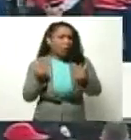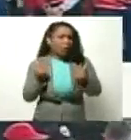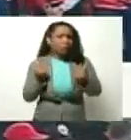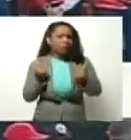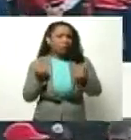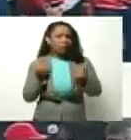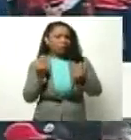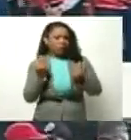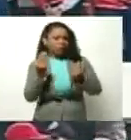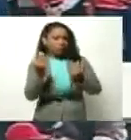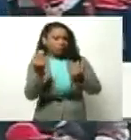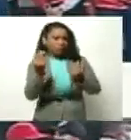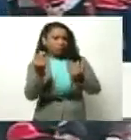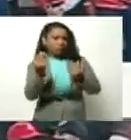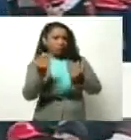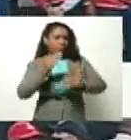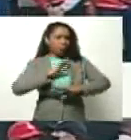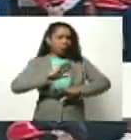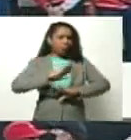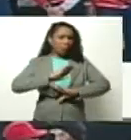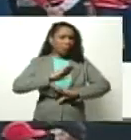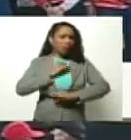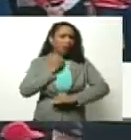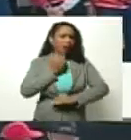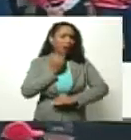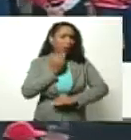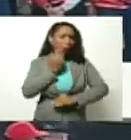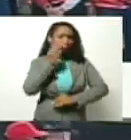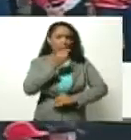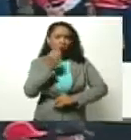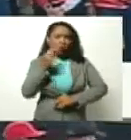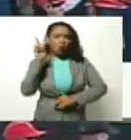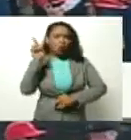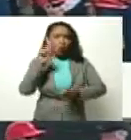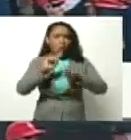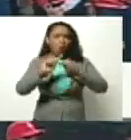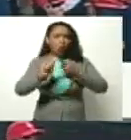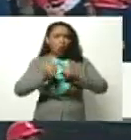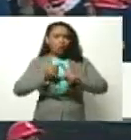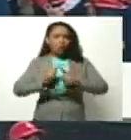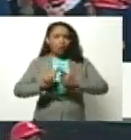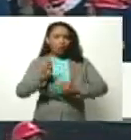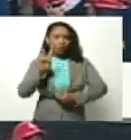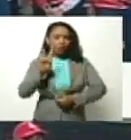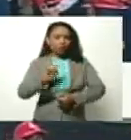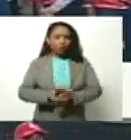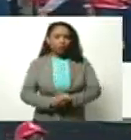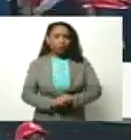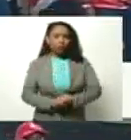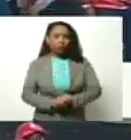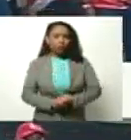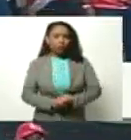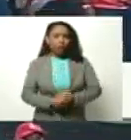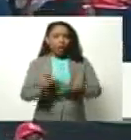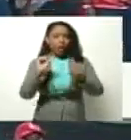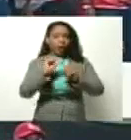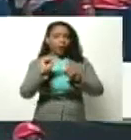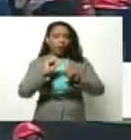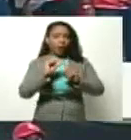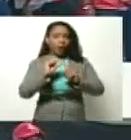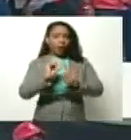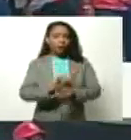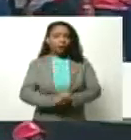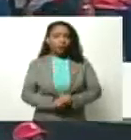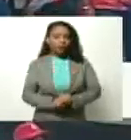plata tienes compromete dos cosas su palabra